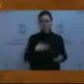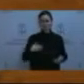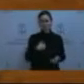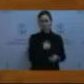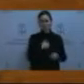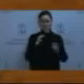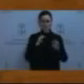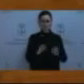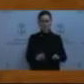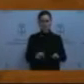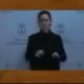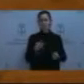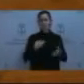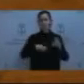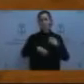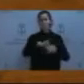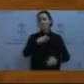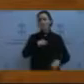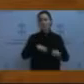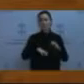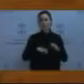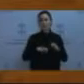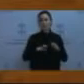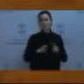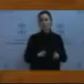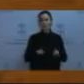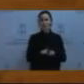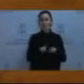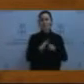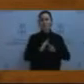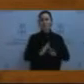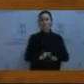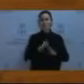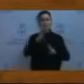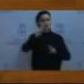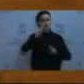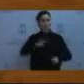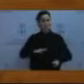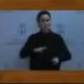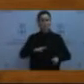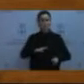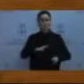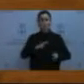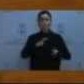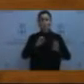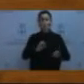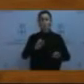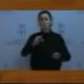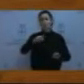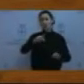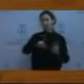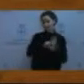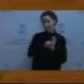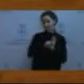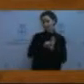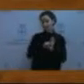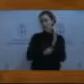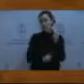No han podido gozar del suficiente reconocimiento jurídico, económico y